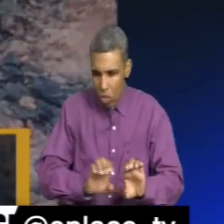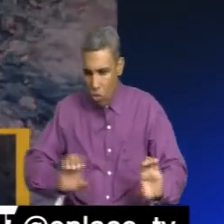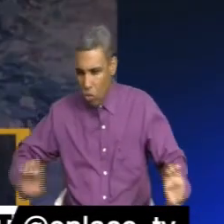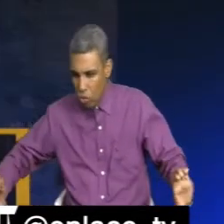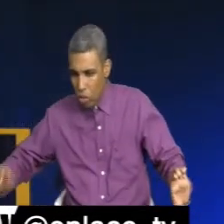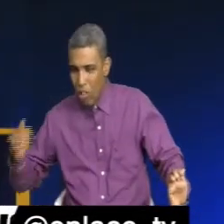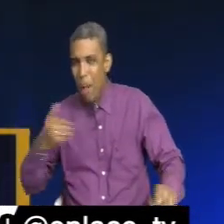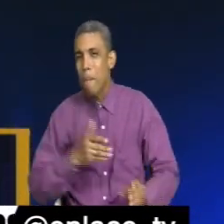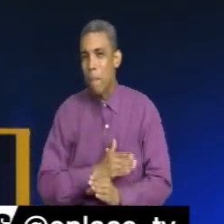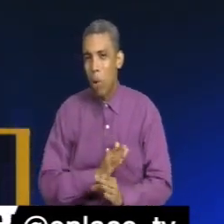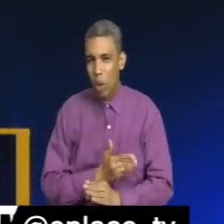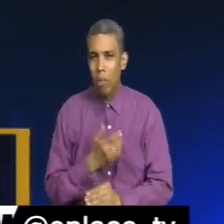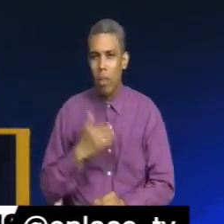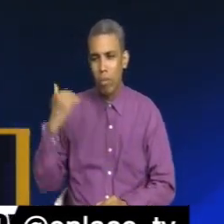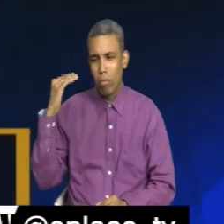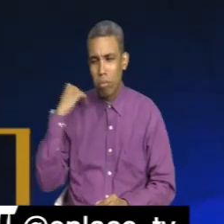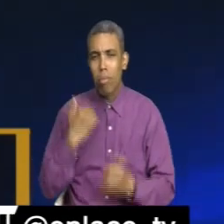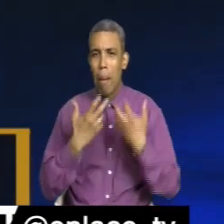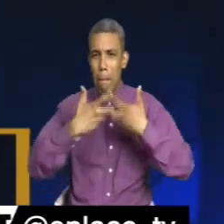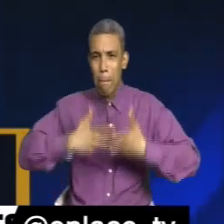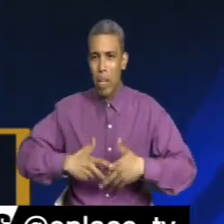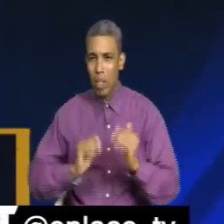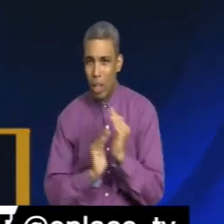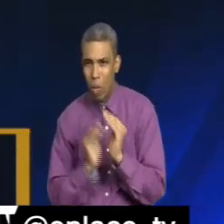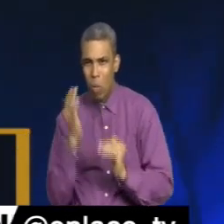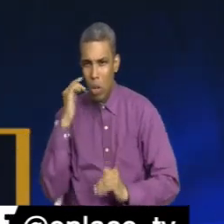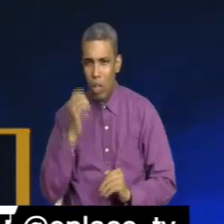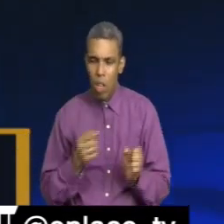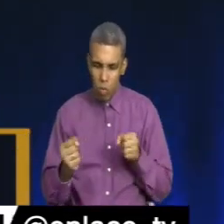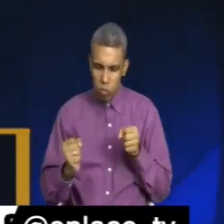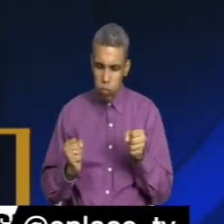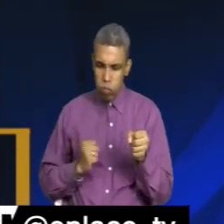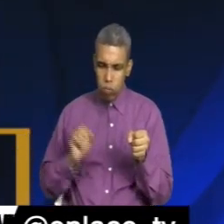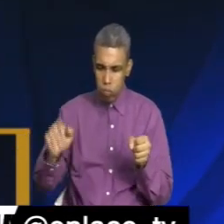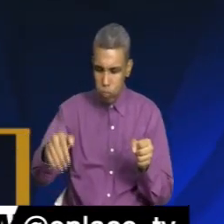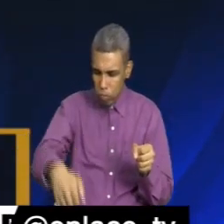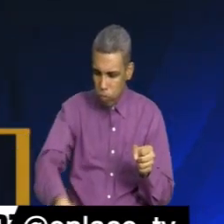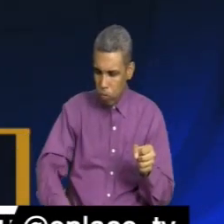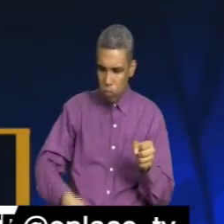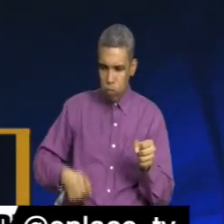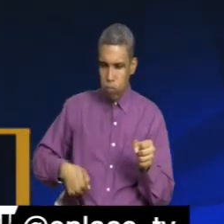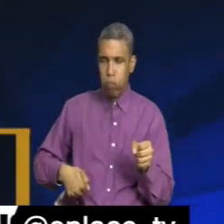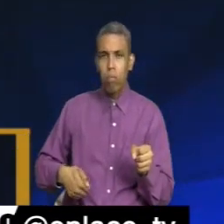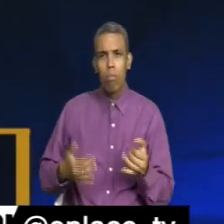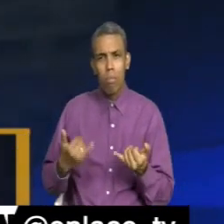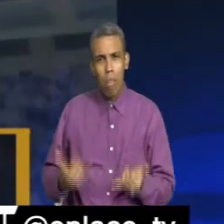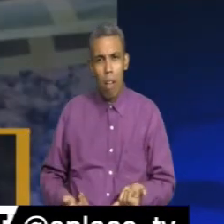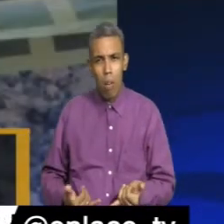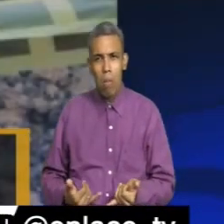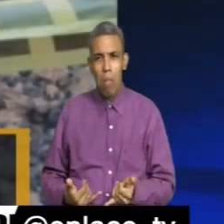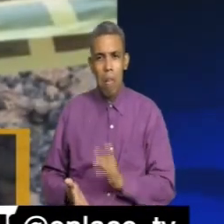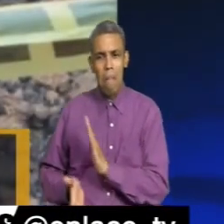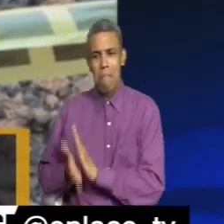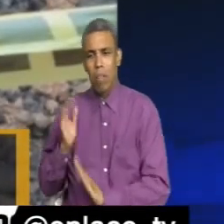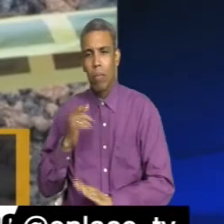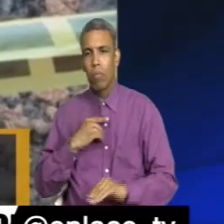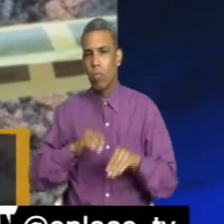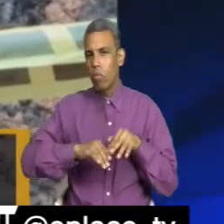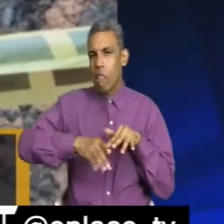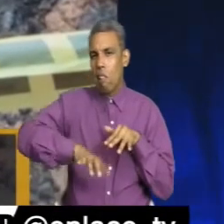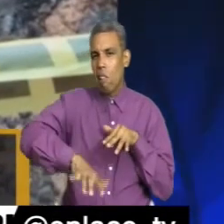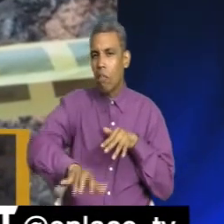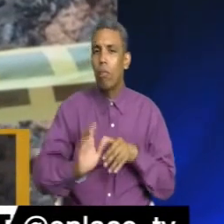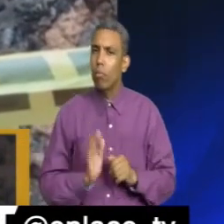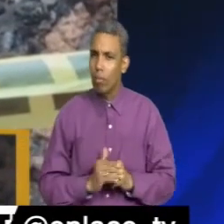de Barranca Bermeja abrieron este gigantesco hueco para el arreglo de una tubería de aguas negras y en estas condiciones está. Hecho que perjudica